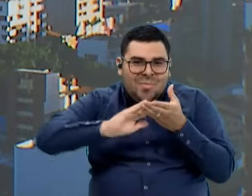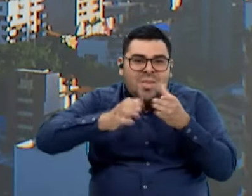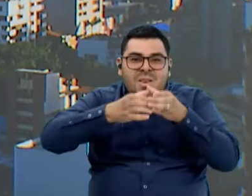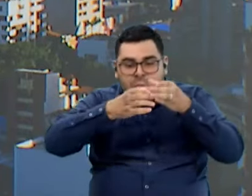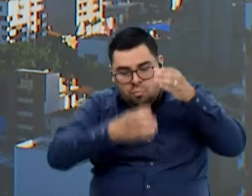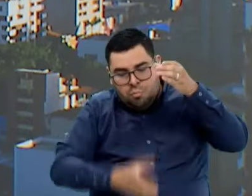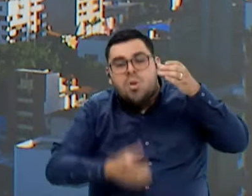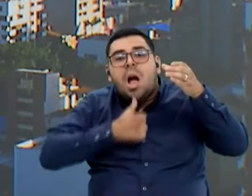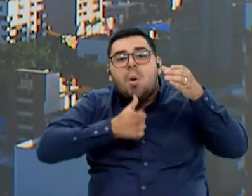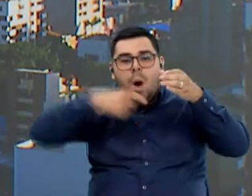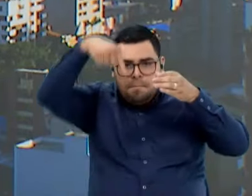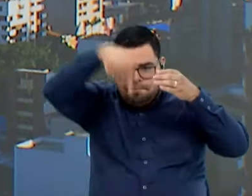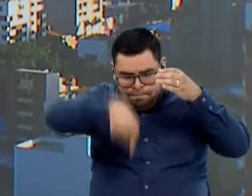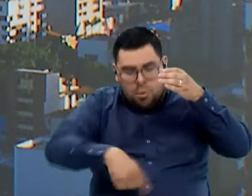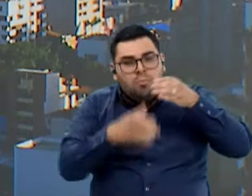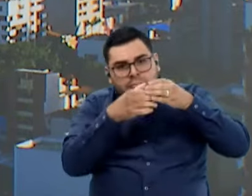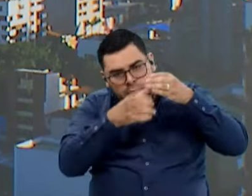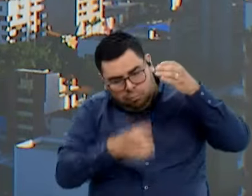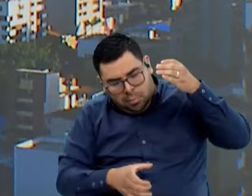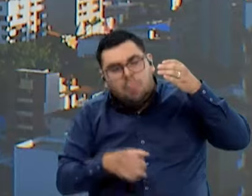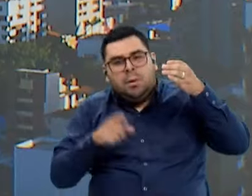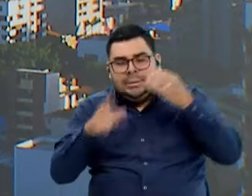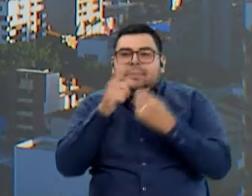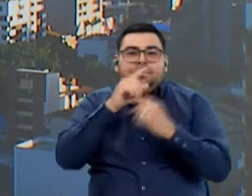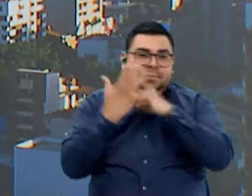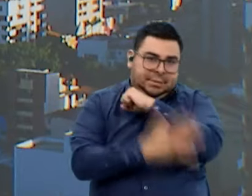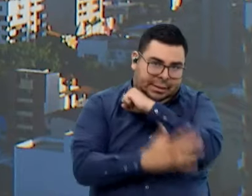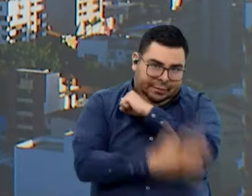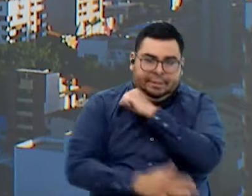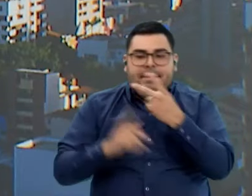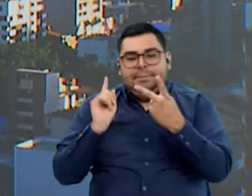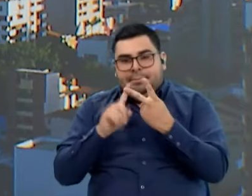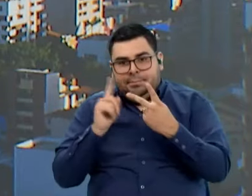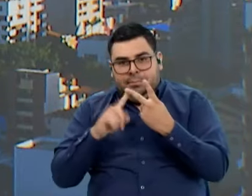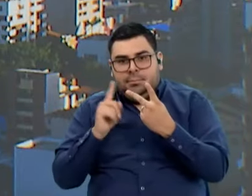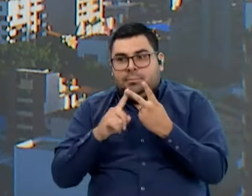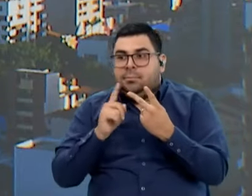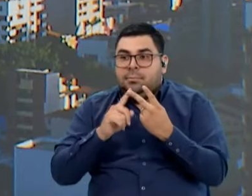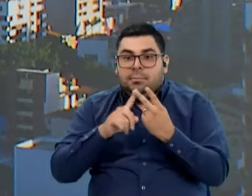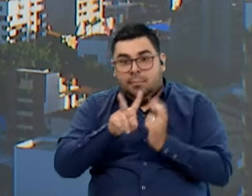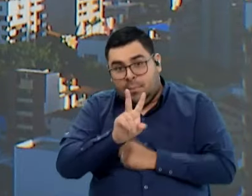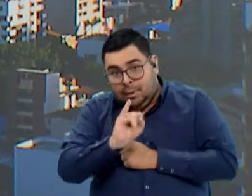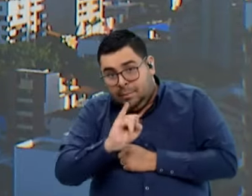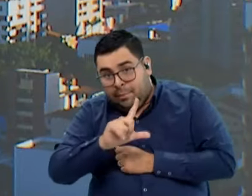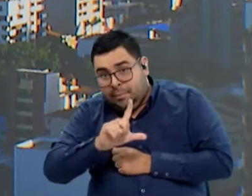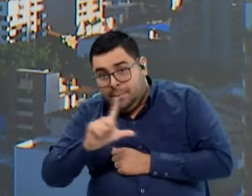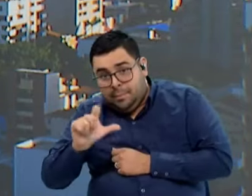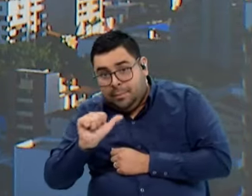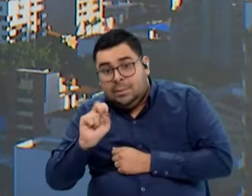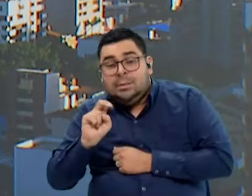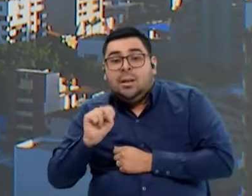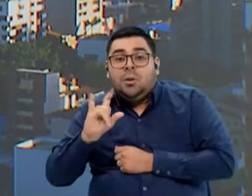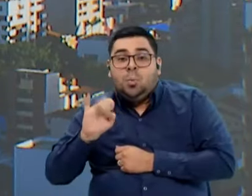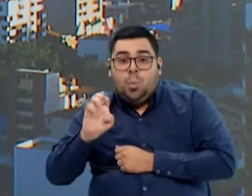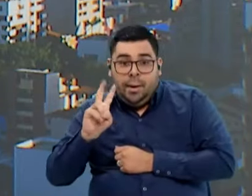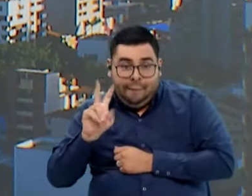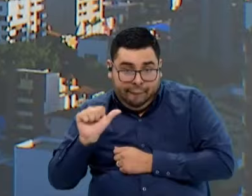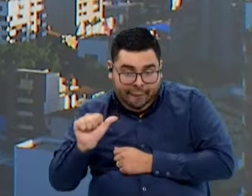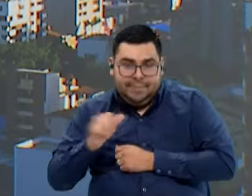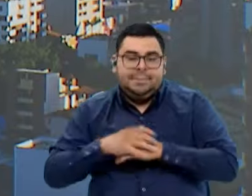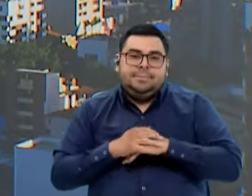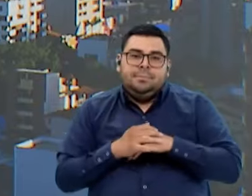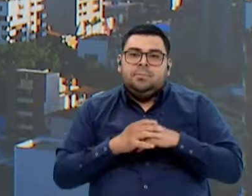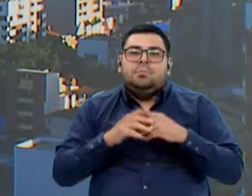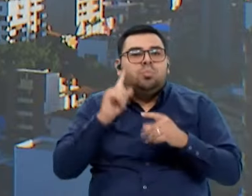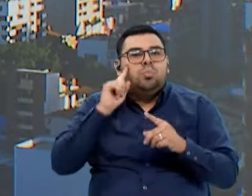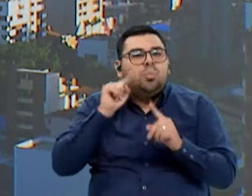a Villanueva y en otros dos municipios aledaños para poder hacer mantenimiento de pozos y tener otra fuente de captación de